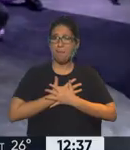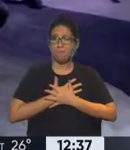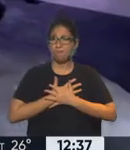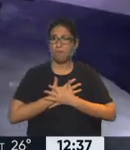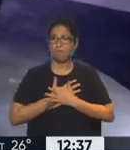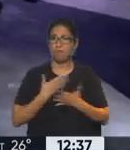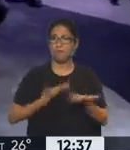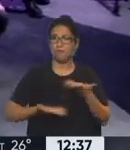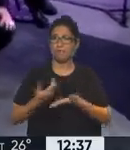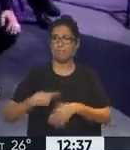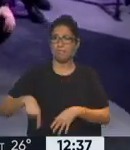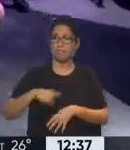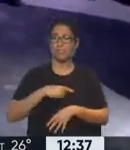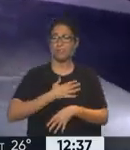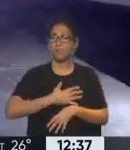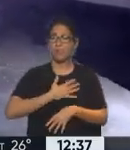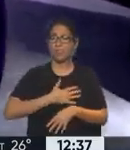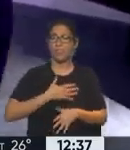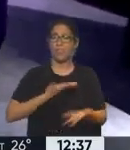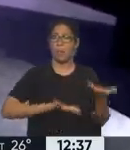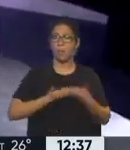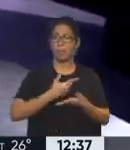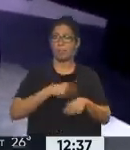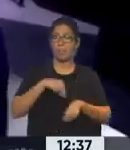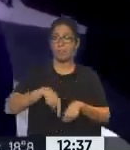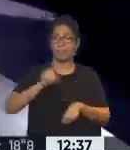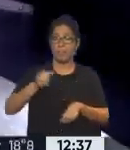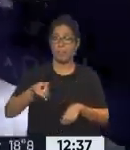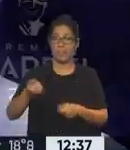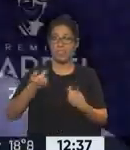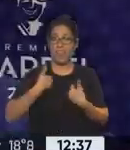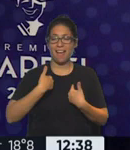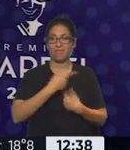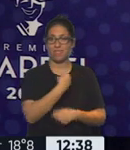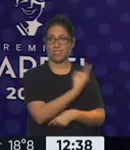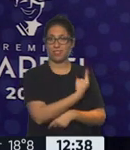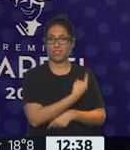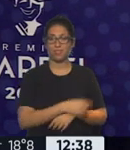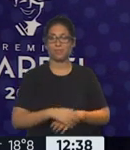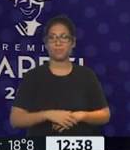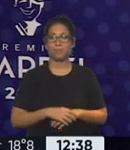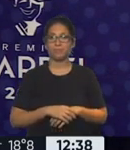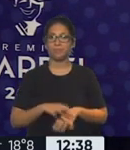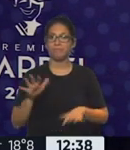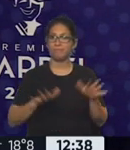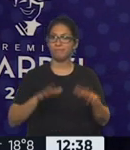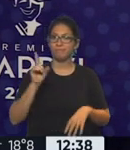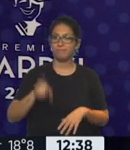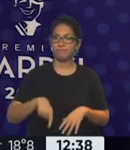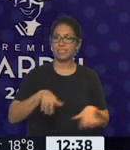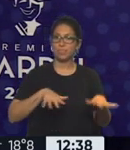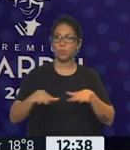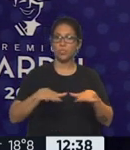comparto todo esto. Así que contento también de poder compartir así. Bueno, que a veces justamente en estas situaciones